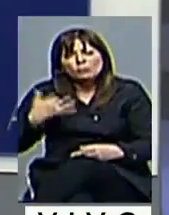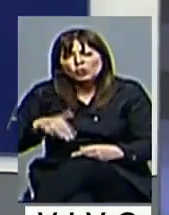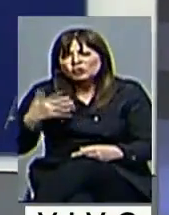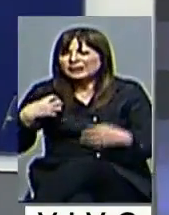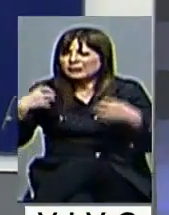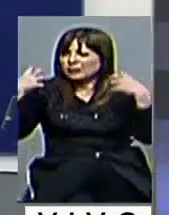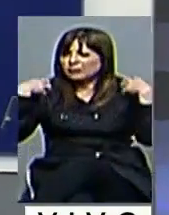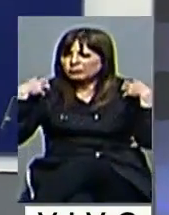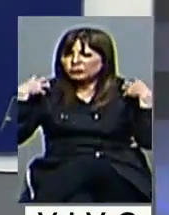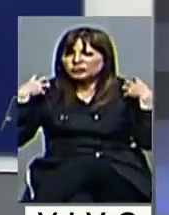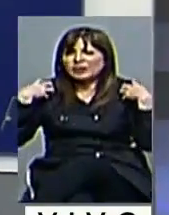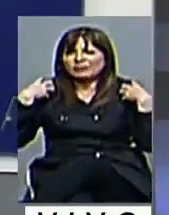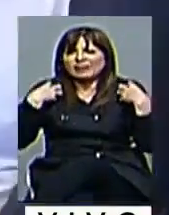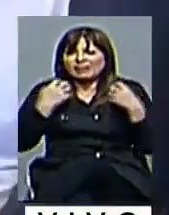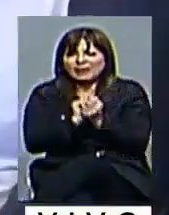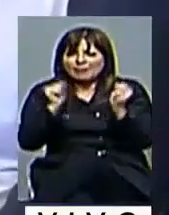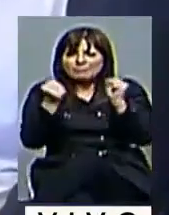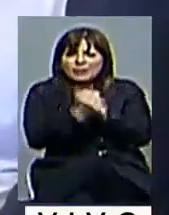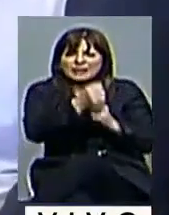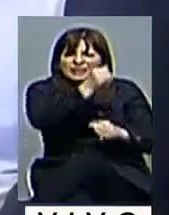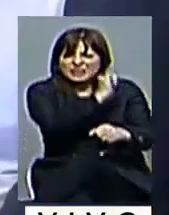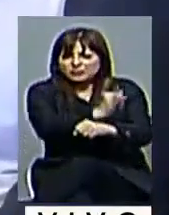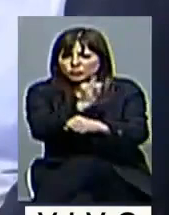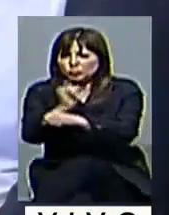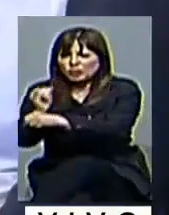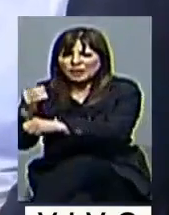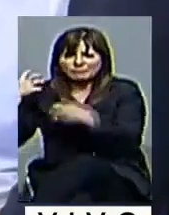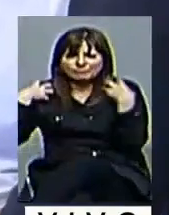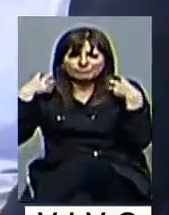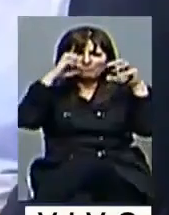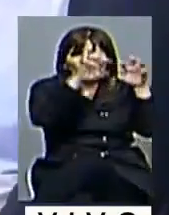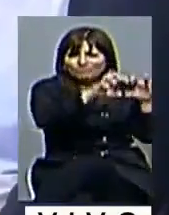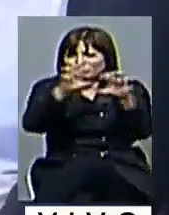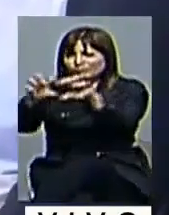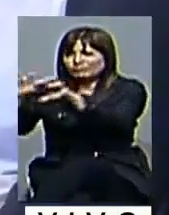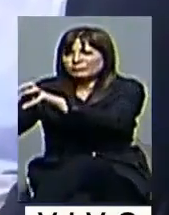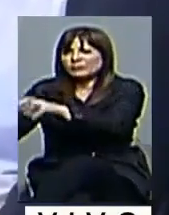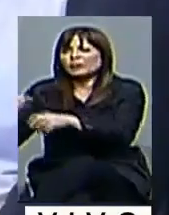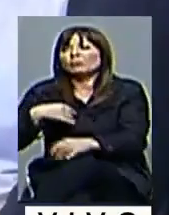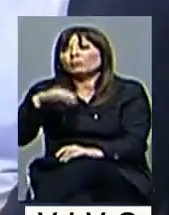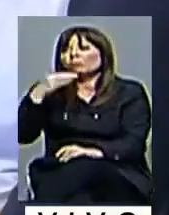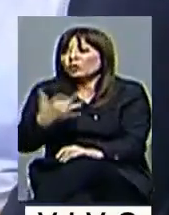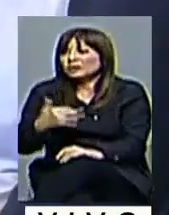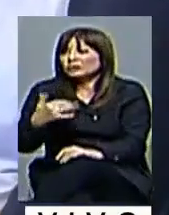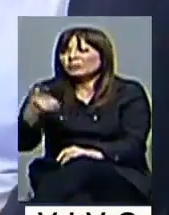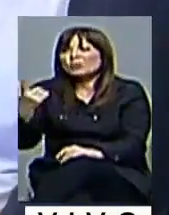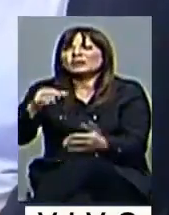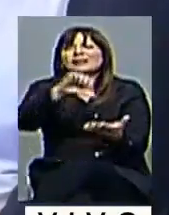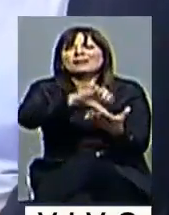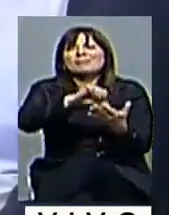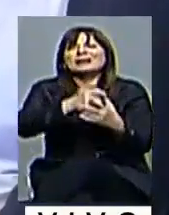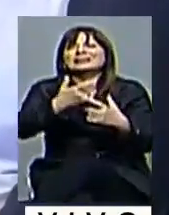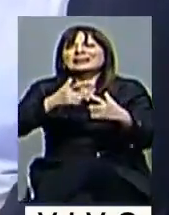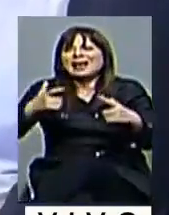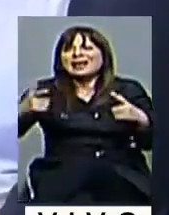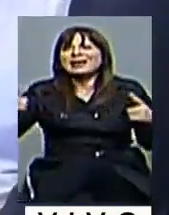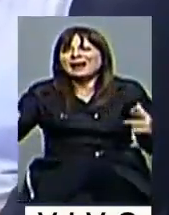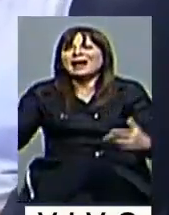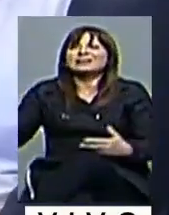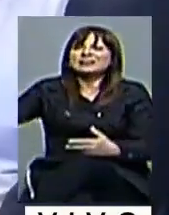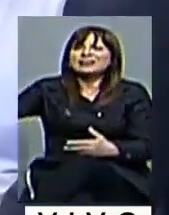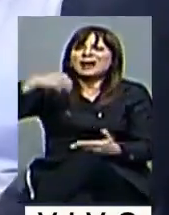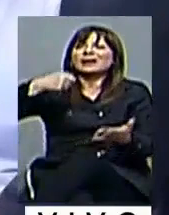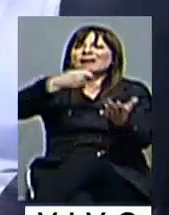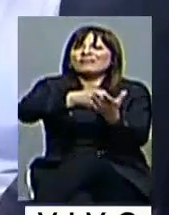que le corresponde. Y para gastos permanentes tenemos que asegurar ingresos permanentes. Por eso es tan importante que además el país crezca, atraiga inversión